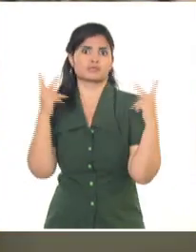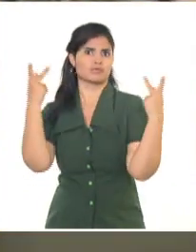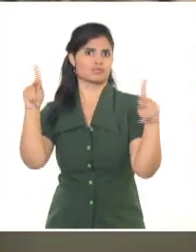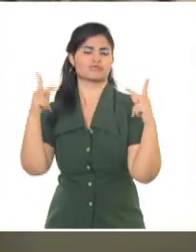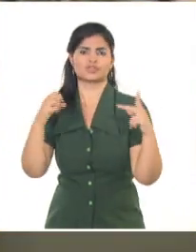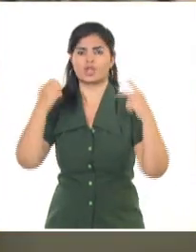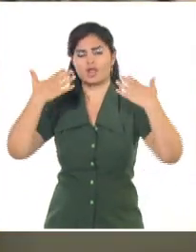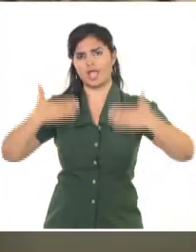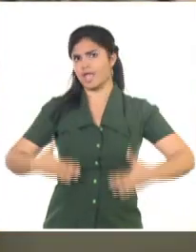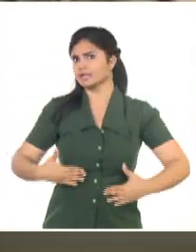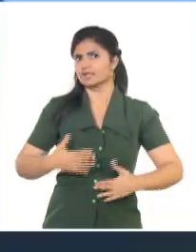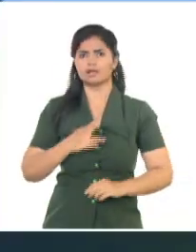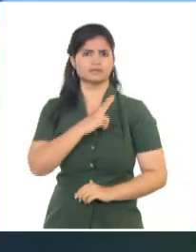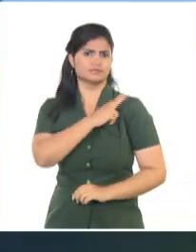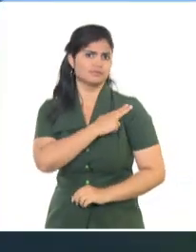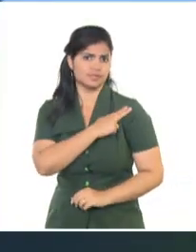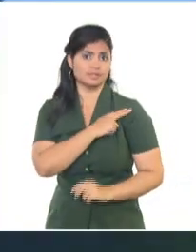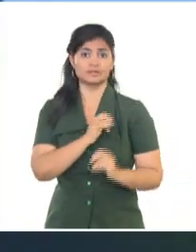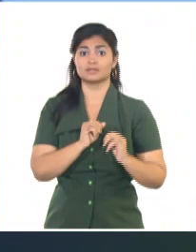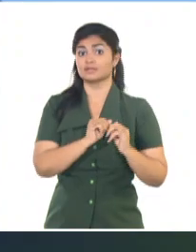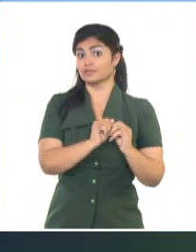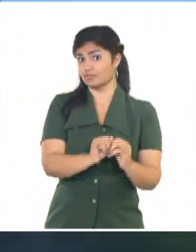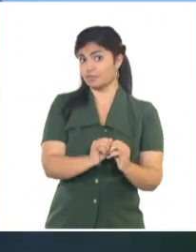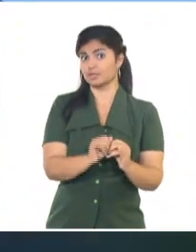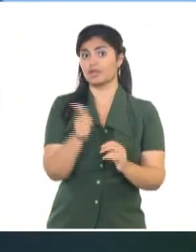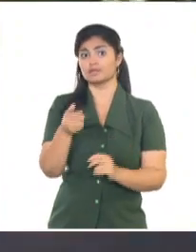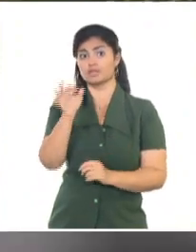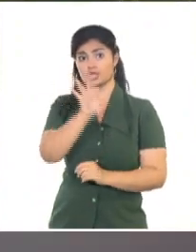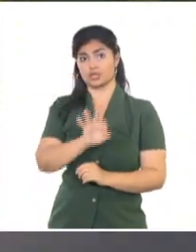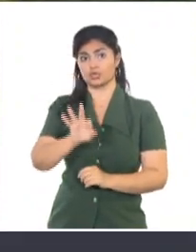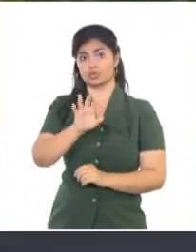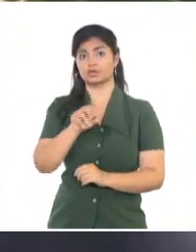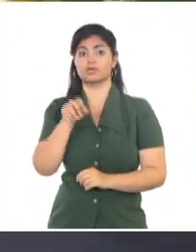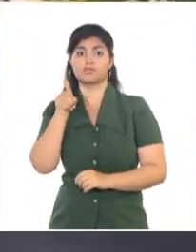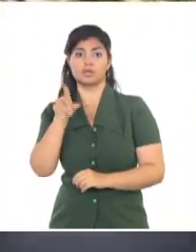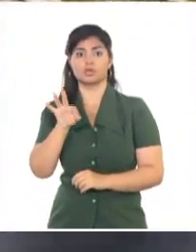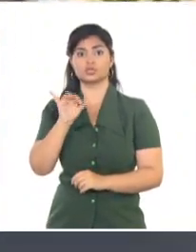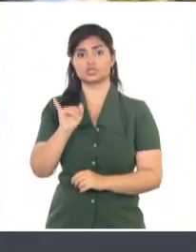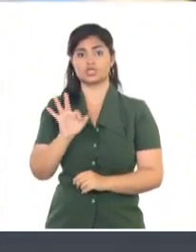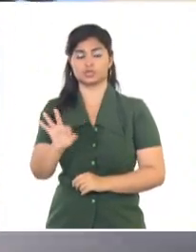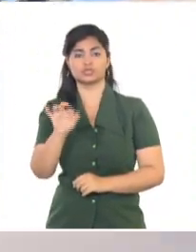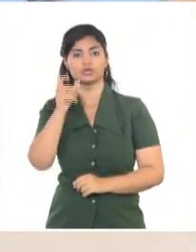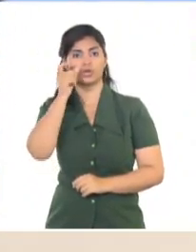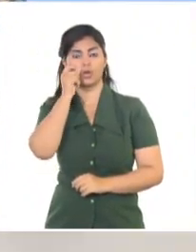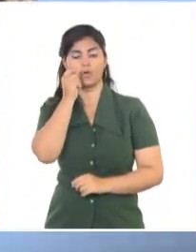Martí calificó el 10 de octubre de 1868 como un diamante con alma de